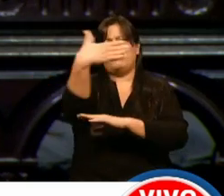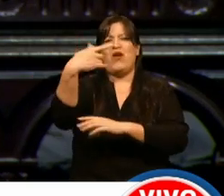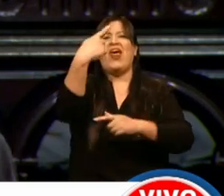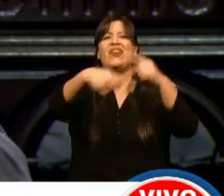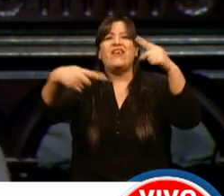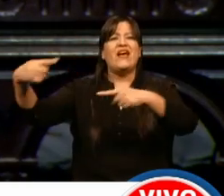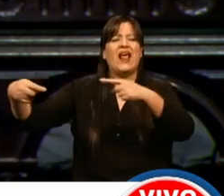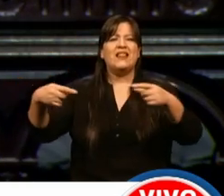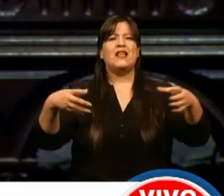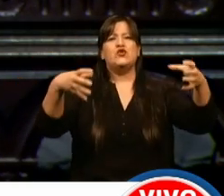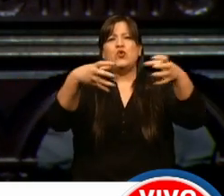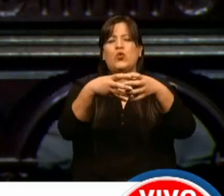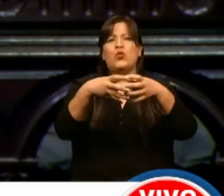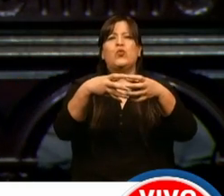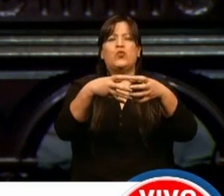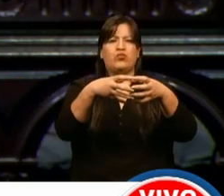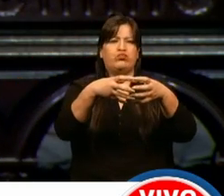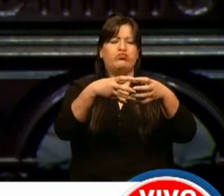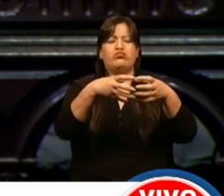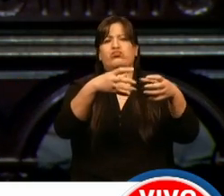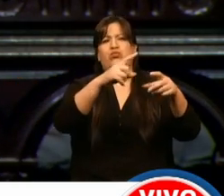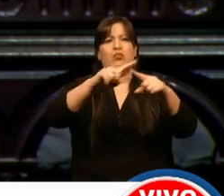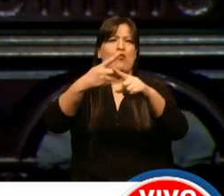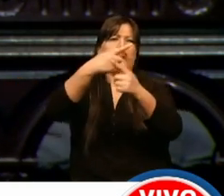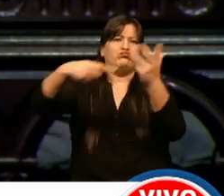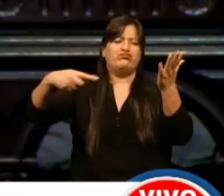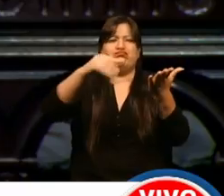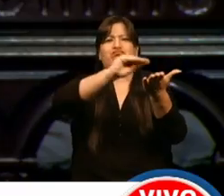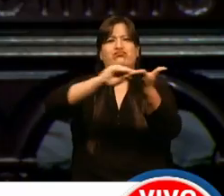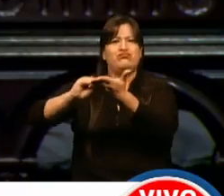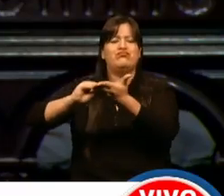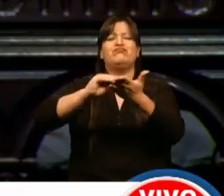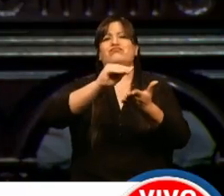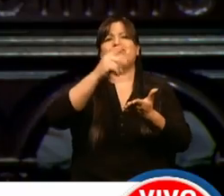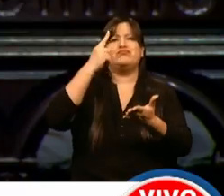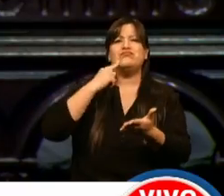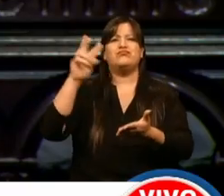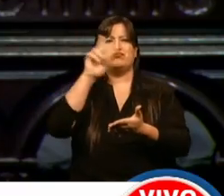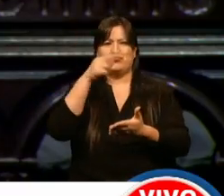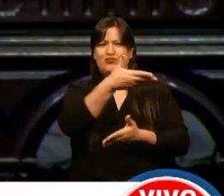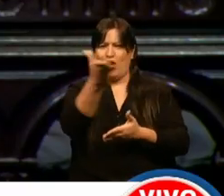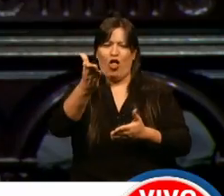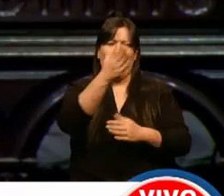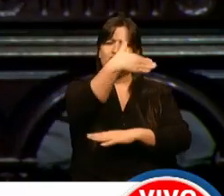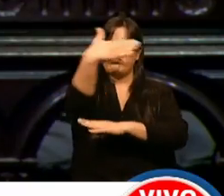diferentes diputadas y diputados de diferentes espacios políticos